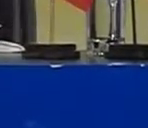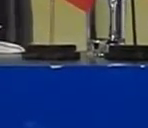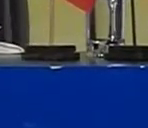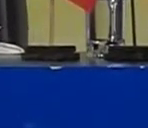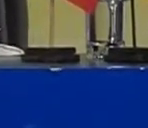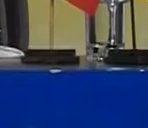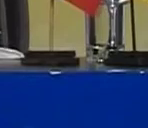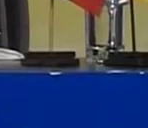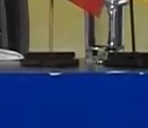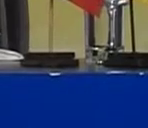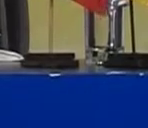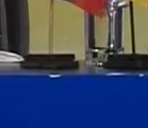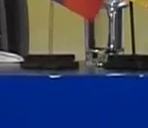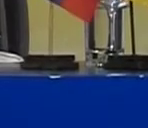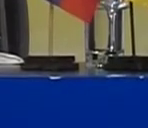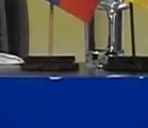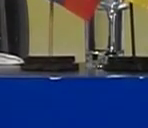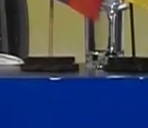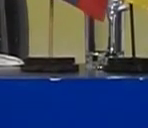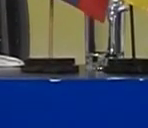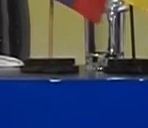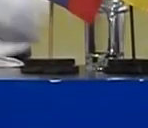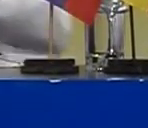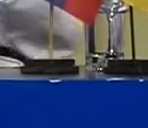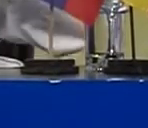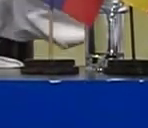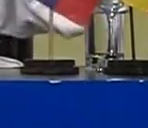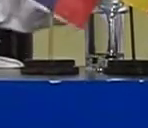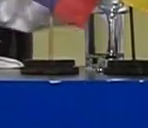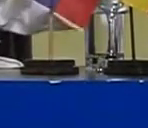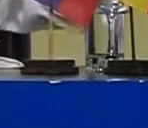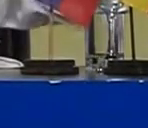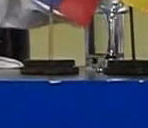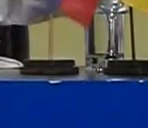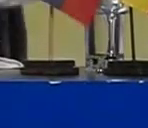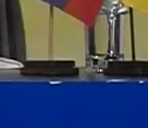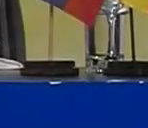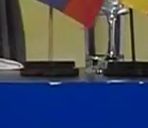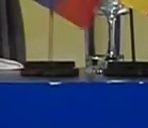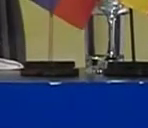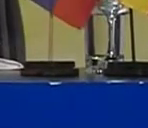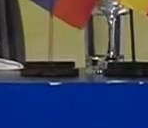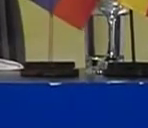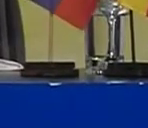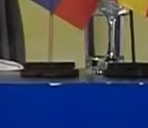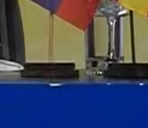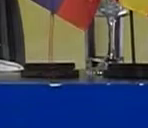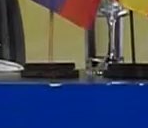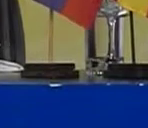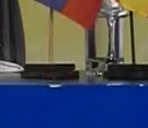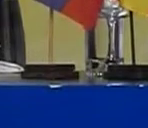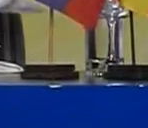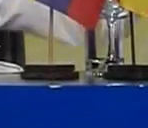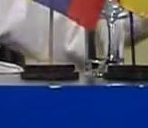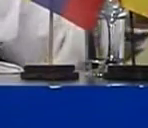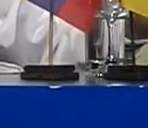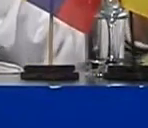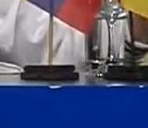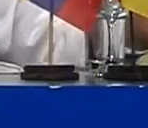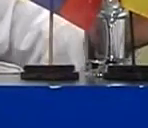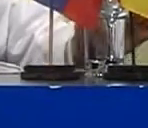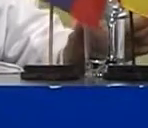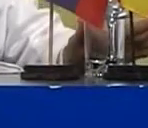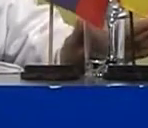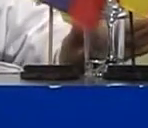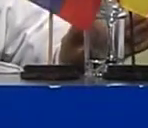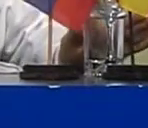mar hacia la tierra. Pues ese viento lleva la palabra. Y la multitud